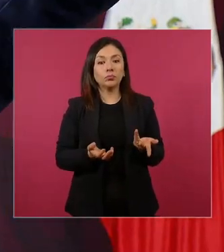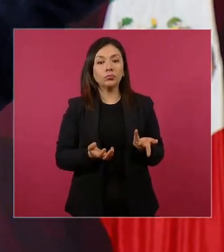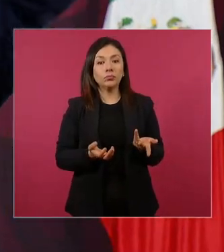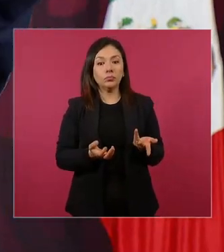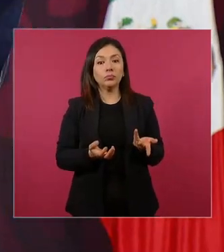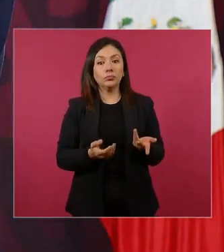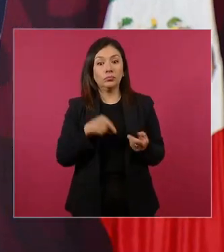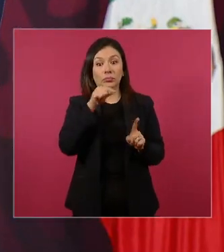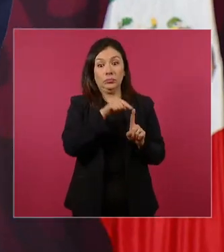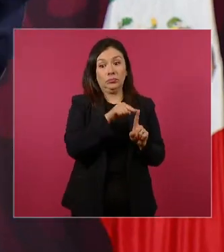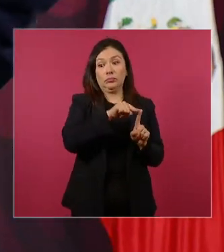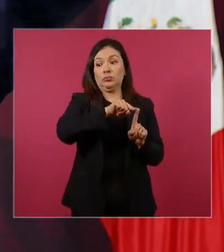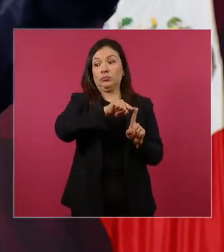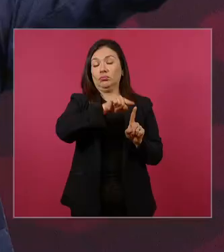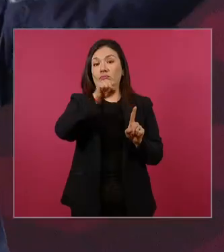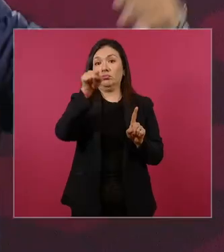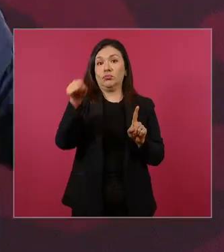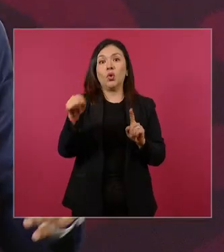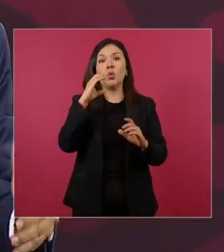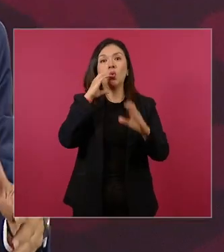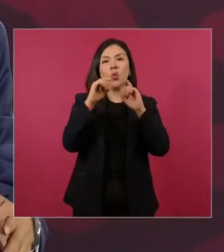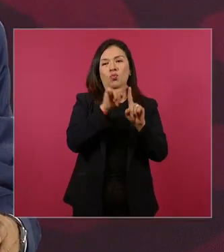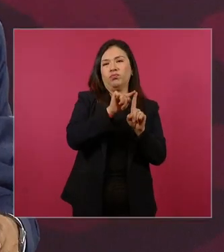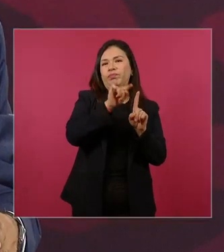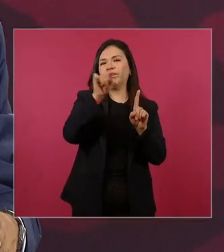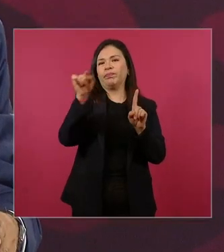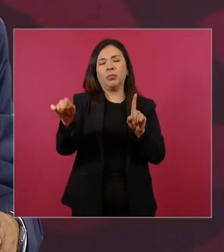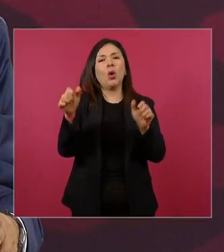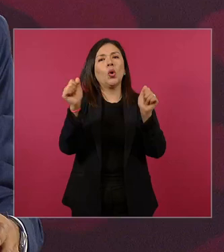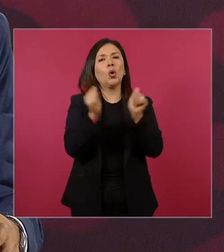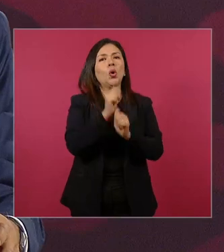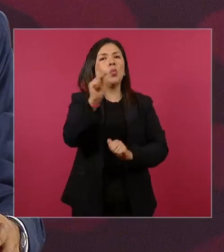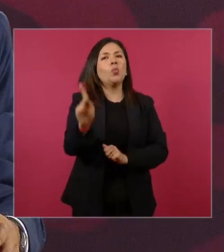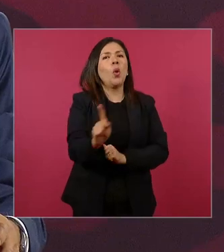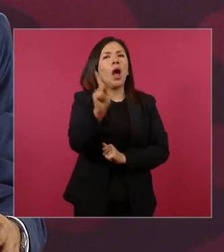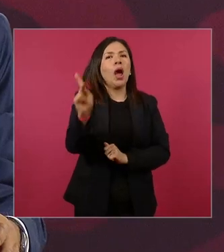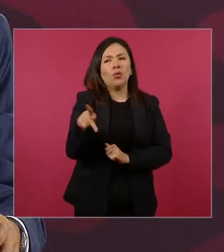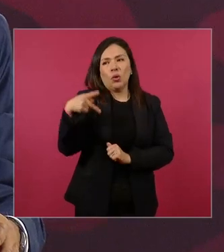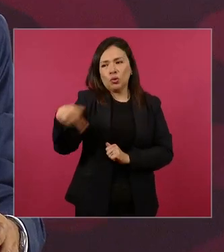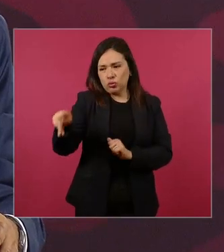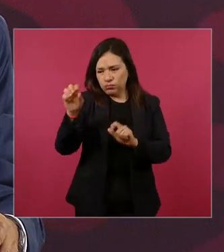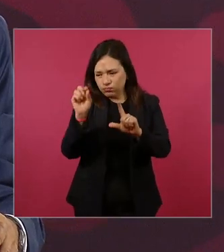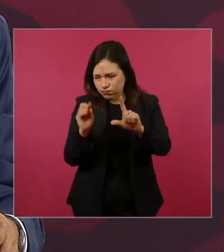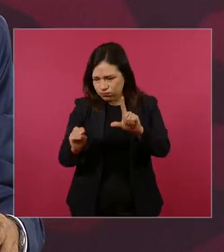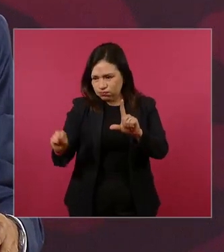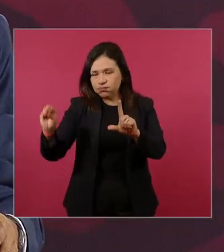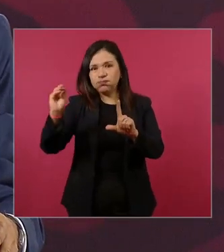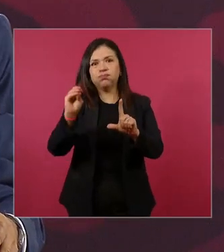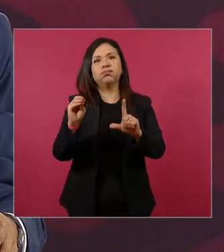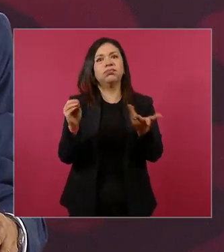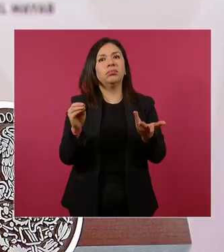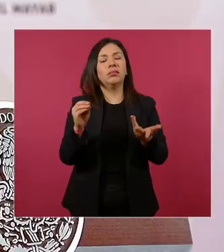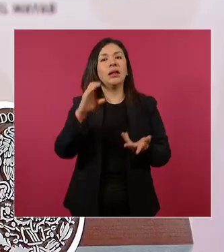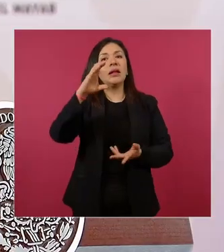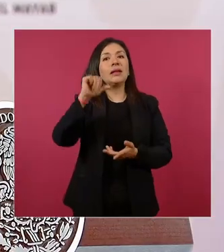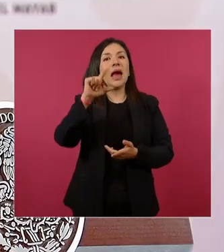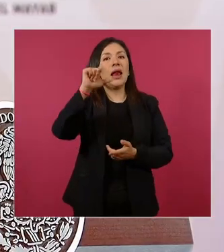la comunicación con todos los pueblos del Caribe, es